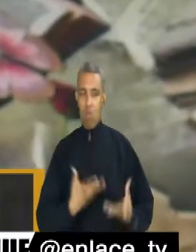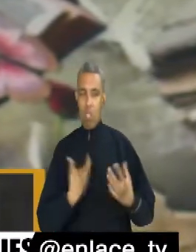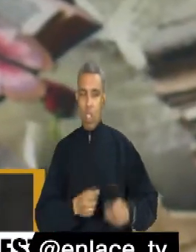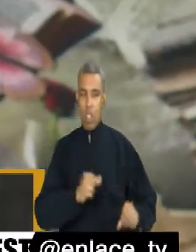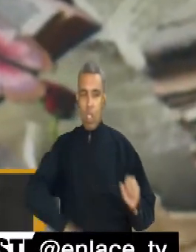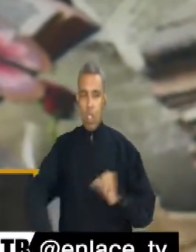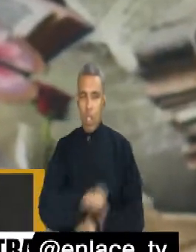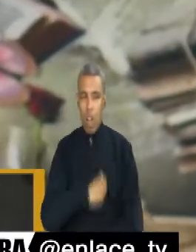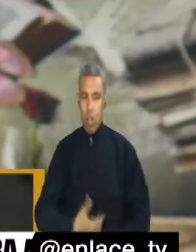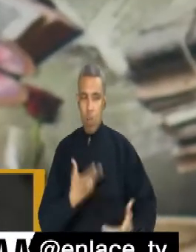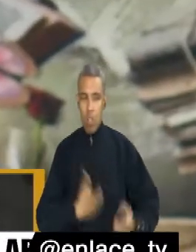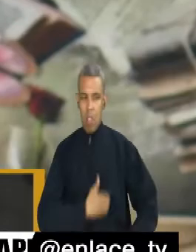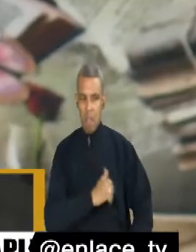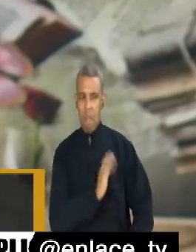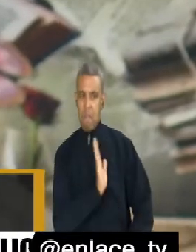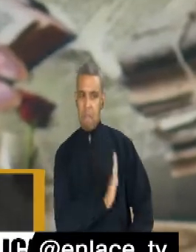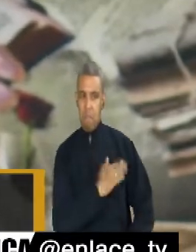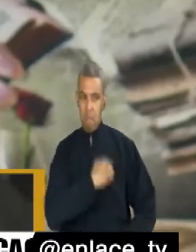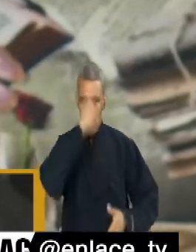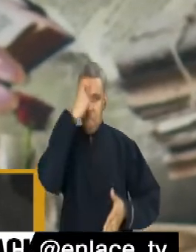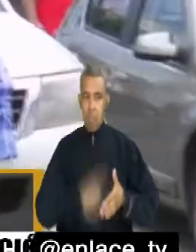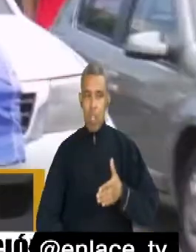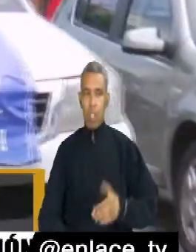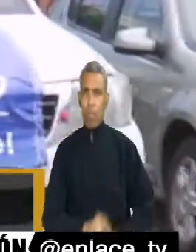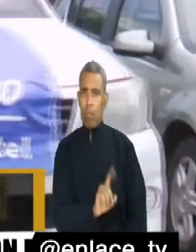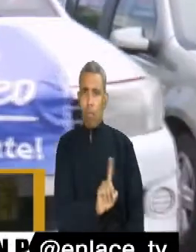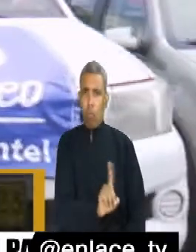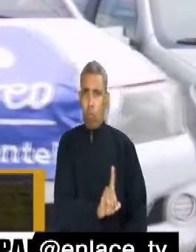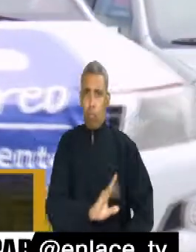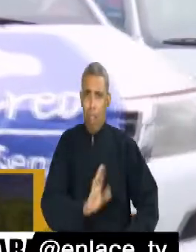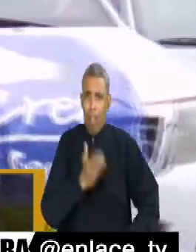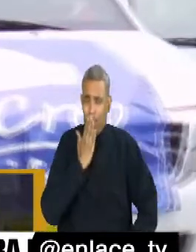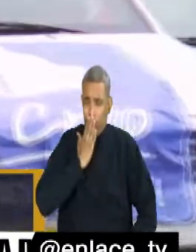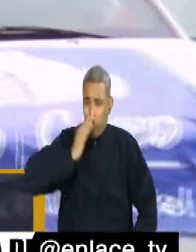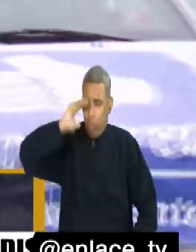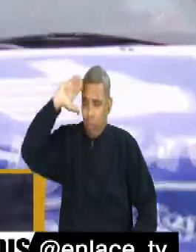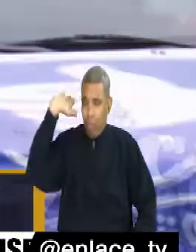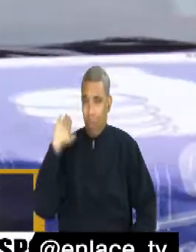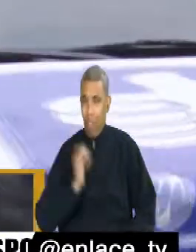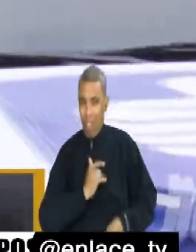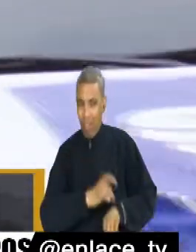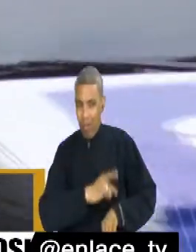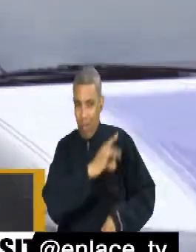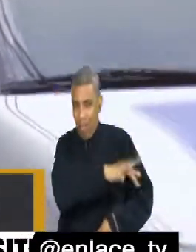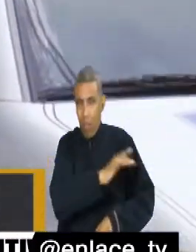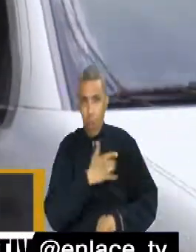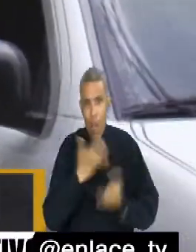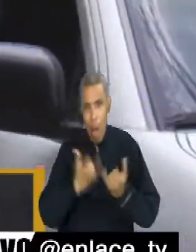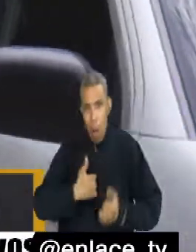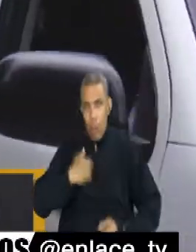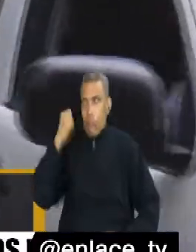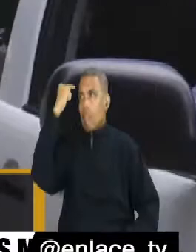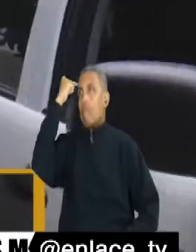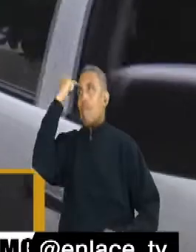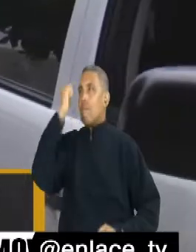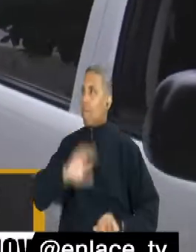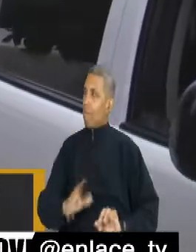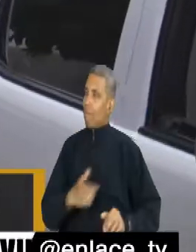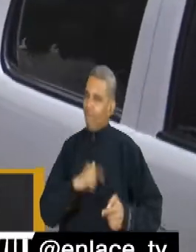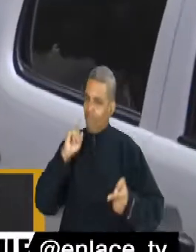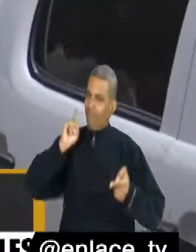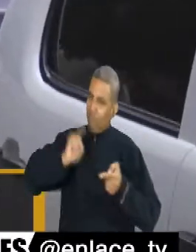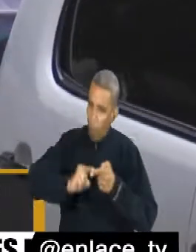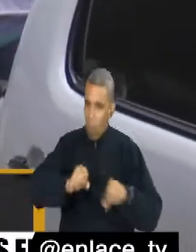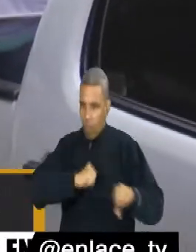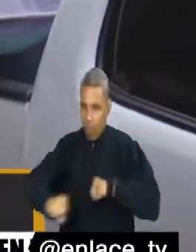pronunció al conocer los resultados de la jornada revocatoria adelantada este domingo 2 de julio en el Puerto Petrolero, donde le agradeció primero a Dios y también a